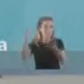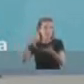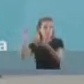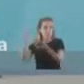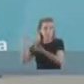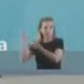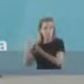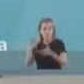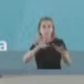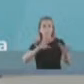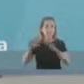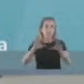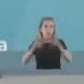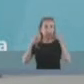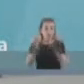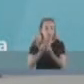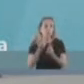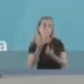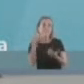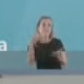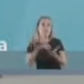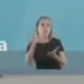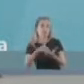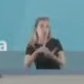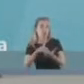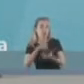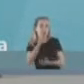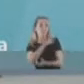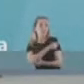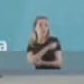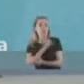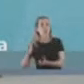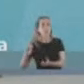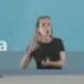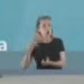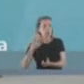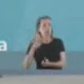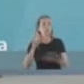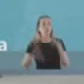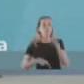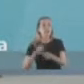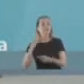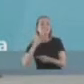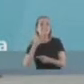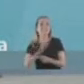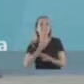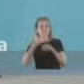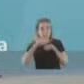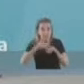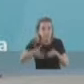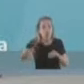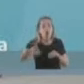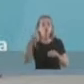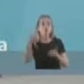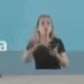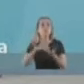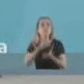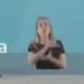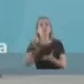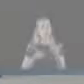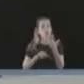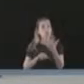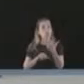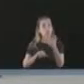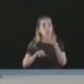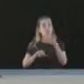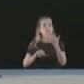Que realmente la herramienta con la que contamos era buena. Y acá, Luis, se nos plantea un problema con la gente, porque la gente